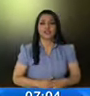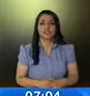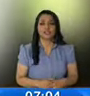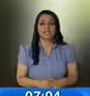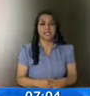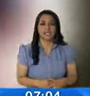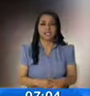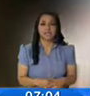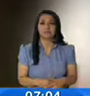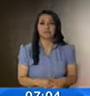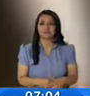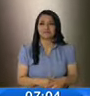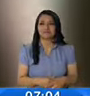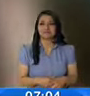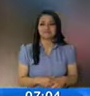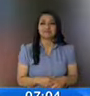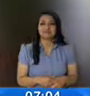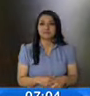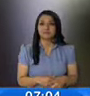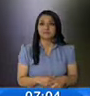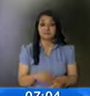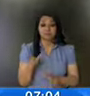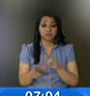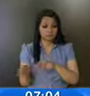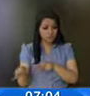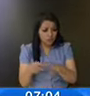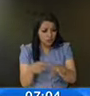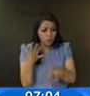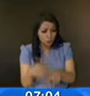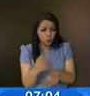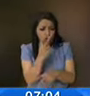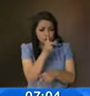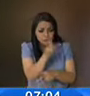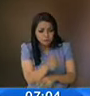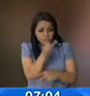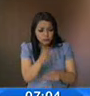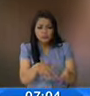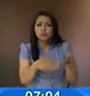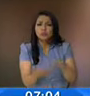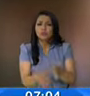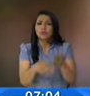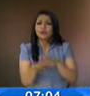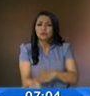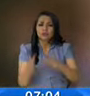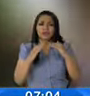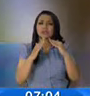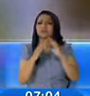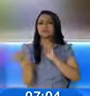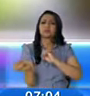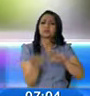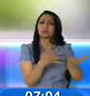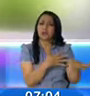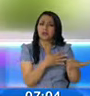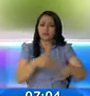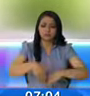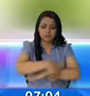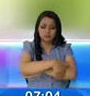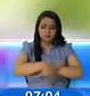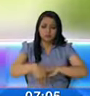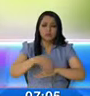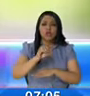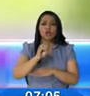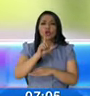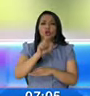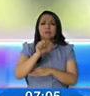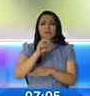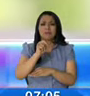Es el momento cuando vecinos ayudan a sacar los cuerpos quemados de dos personas que se encontraban en una casa abandonada ubicada en las calles Lourdes y Olmedos en la ciudad